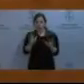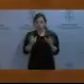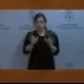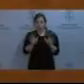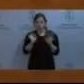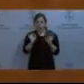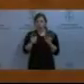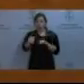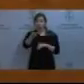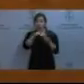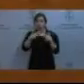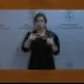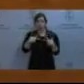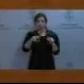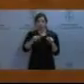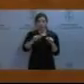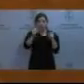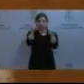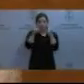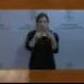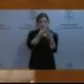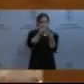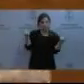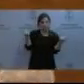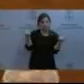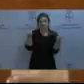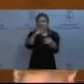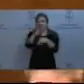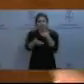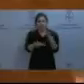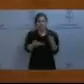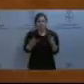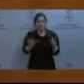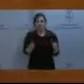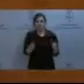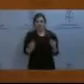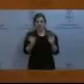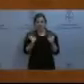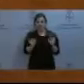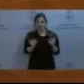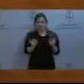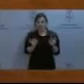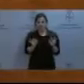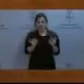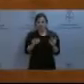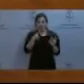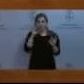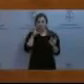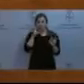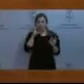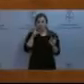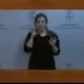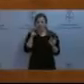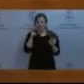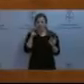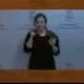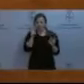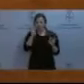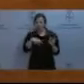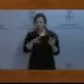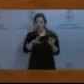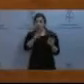carteles desaparecen, se niega todo, donde te he visto no me acuerdo, nada de nada. Lo que se vendió ahora no valía y el que lo comprase se quedó sin